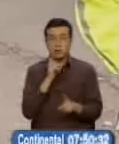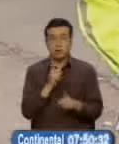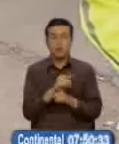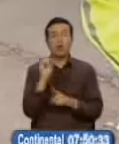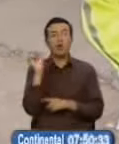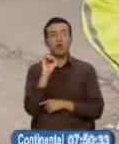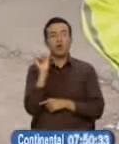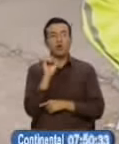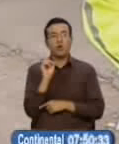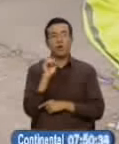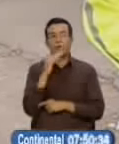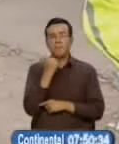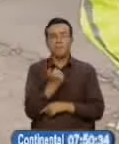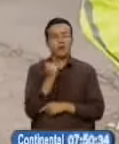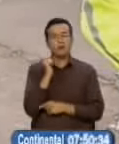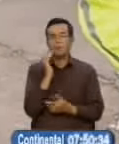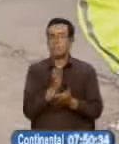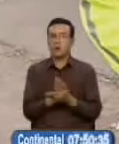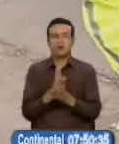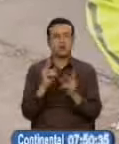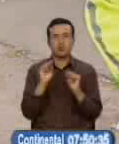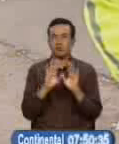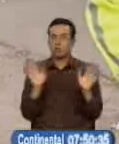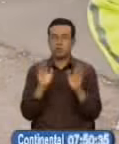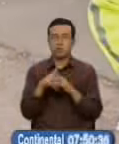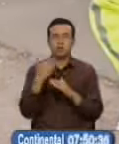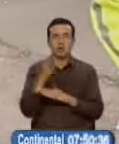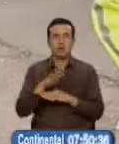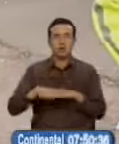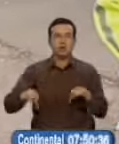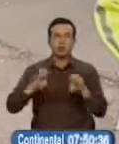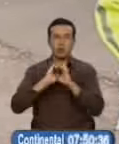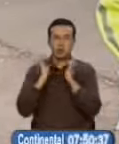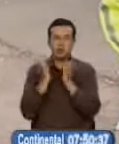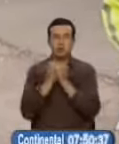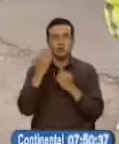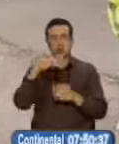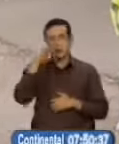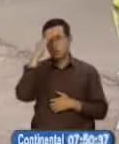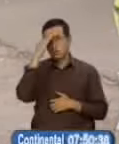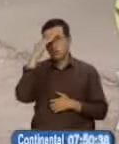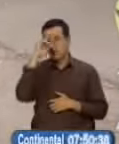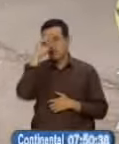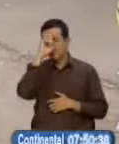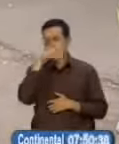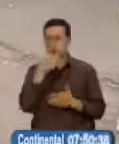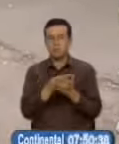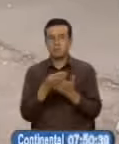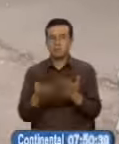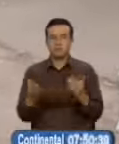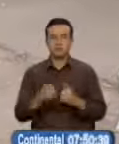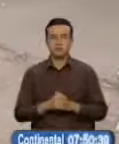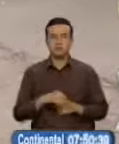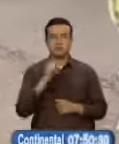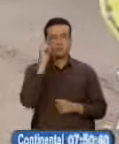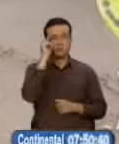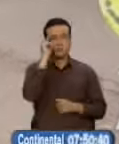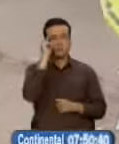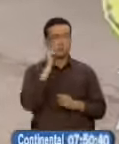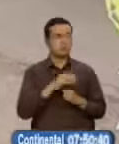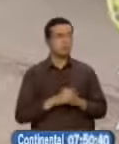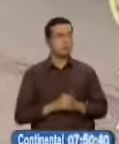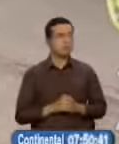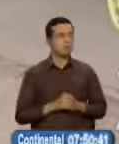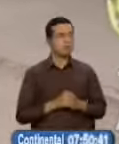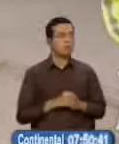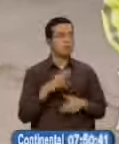o evitar incluso llegar a los alrededores del estadio a sabiendas de que es muy poco probable que puedan conseguir un boleto? Bien,